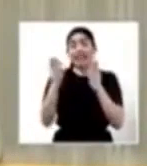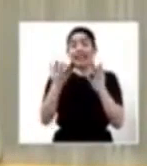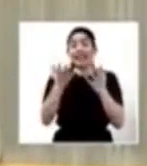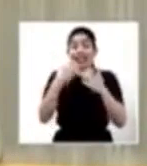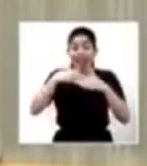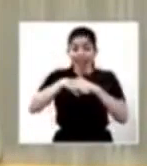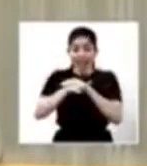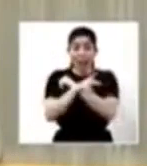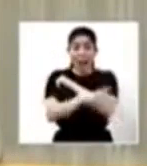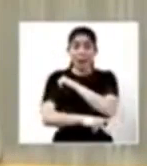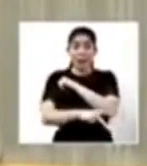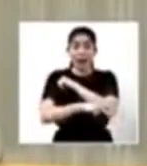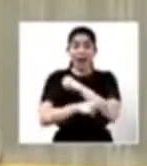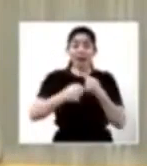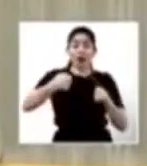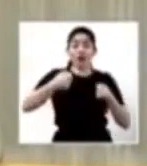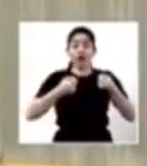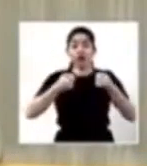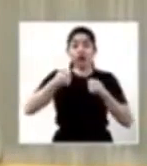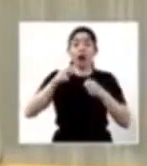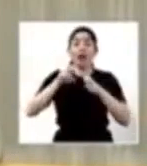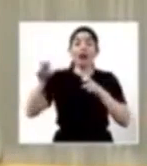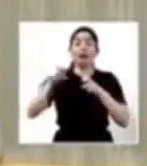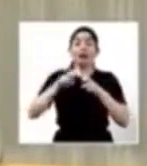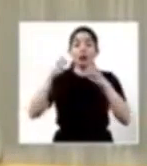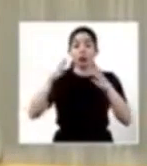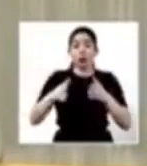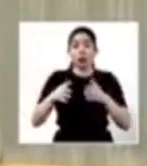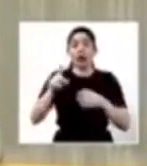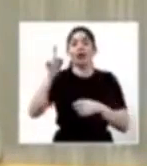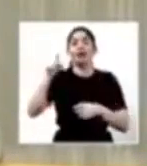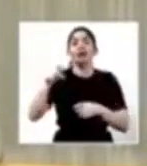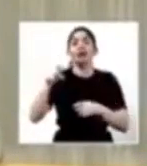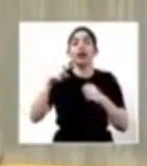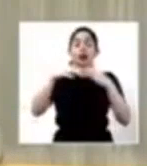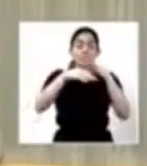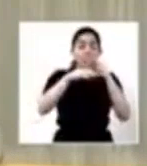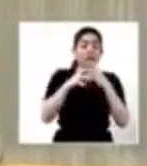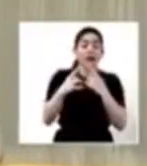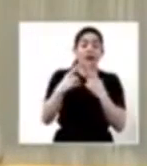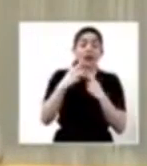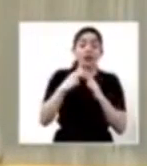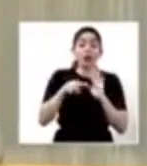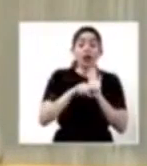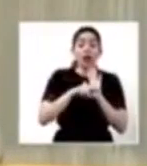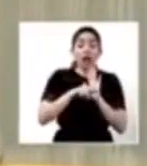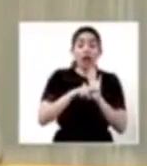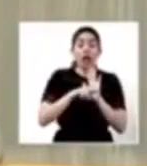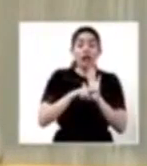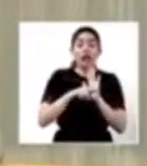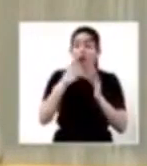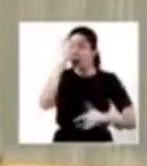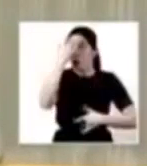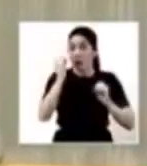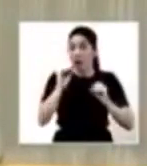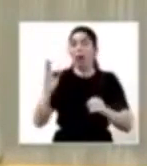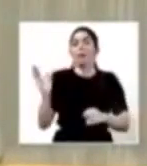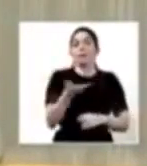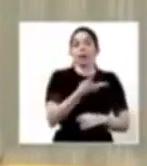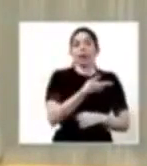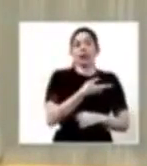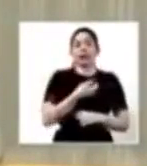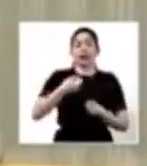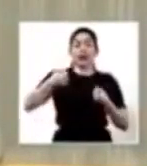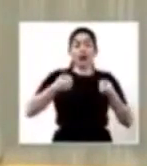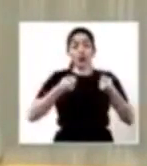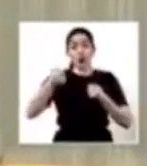para transportistas el resultado negativo de la prueba COVID-19. Los transportistas deberán de